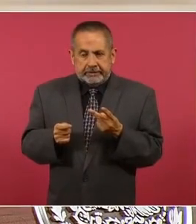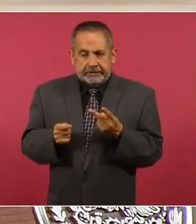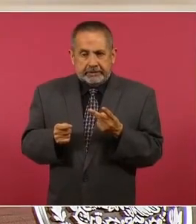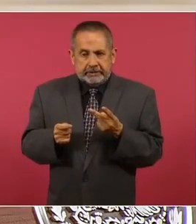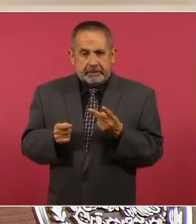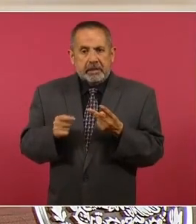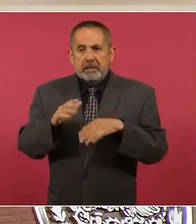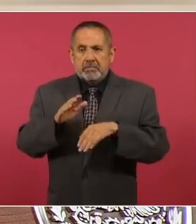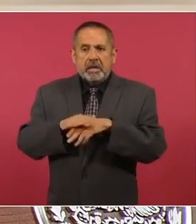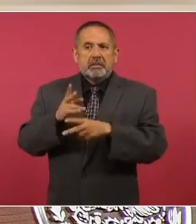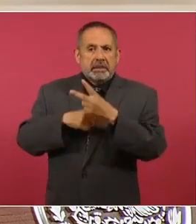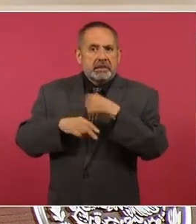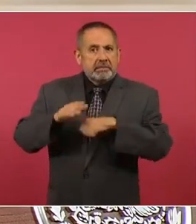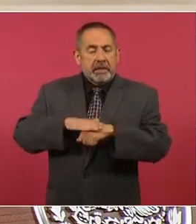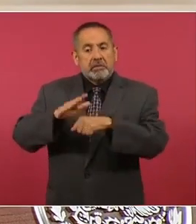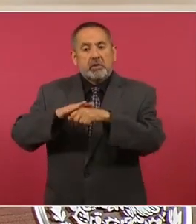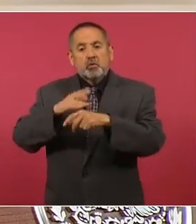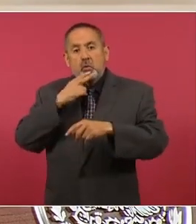que aumente el consumo.